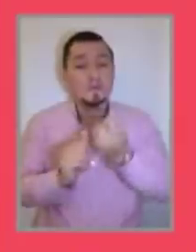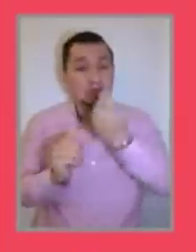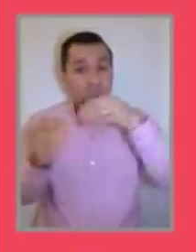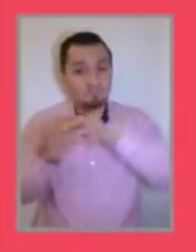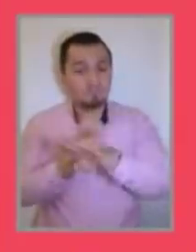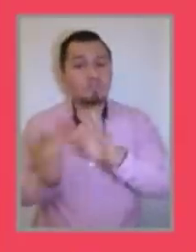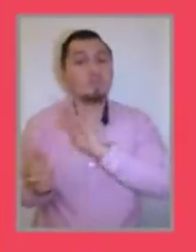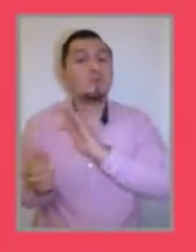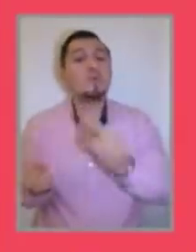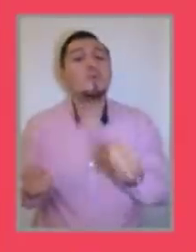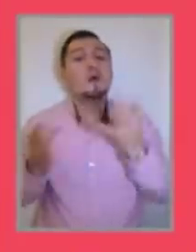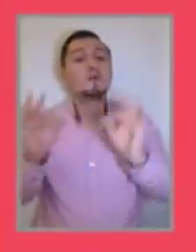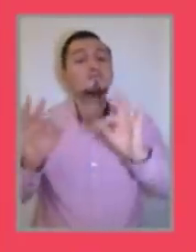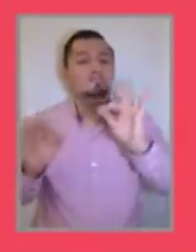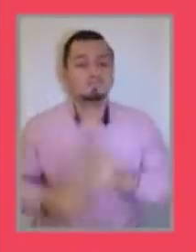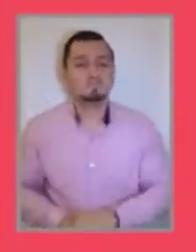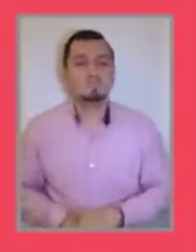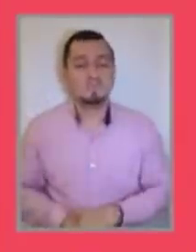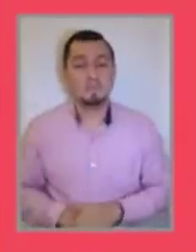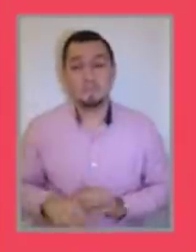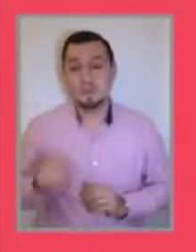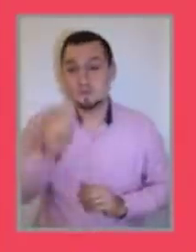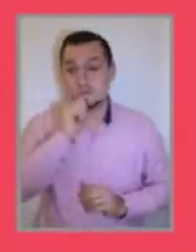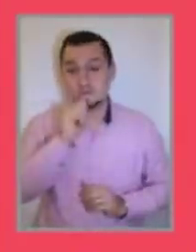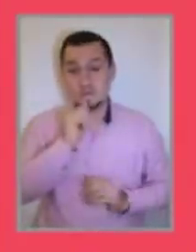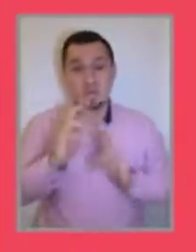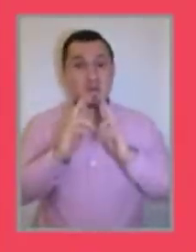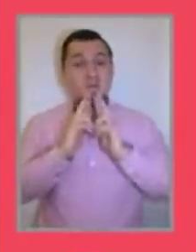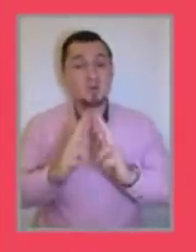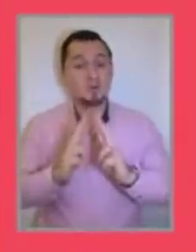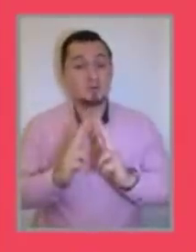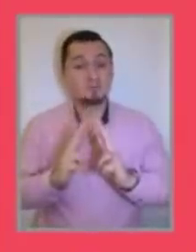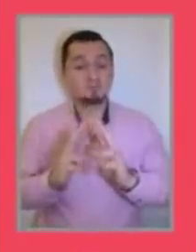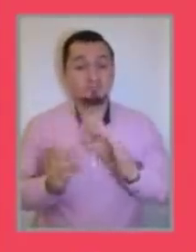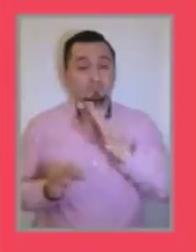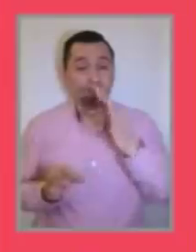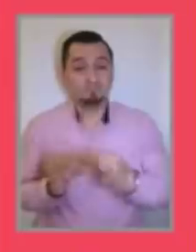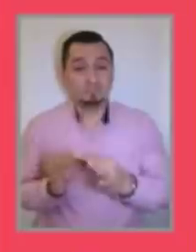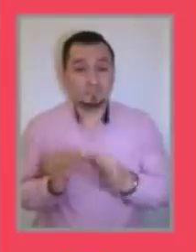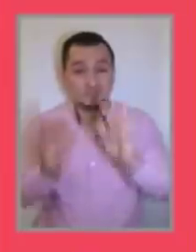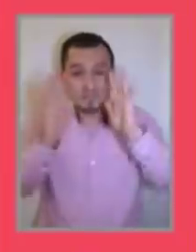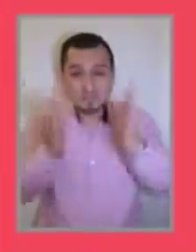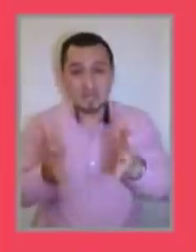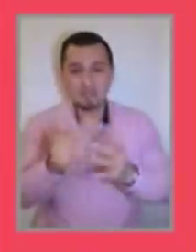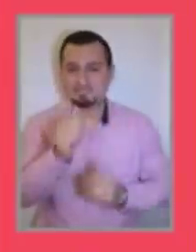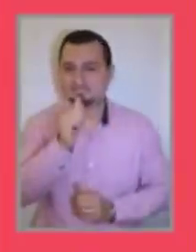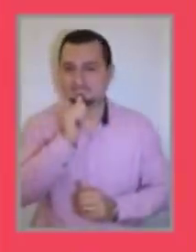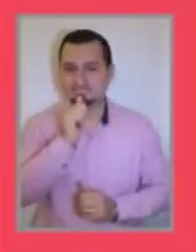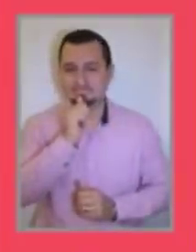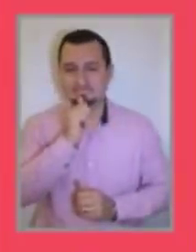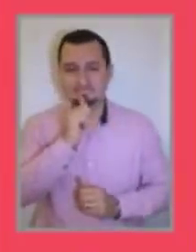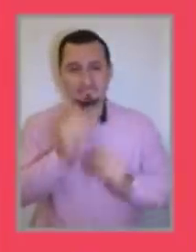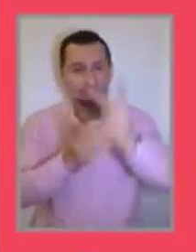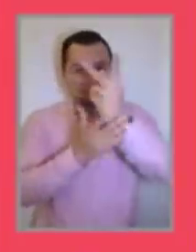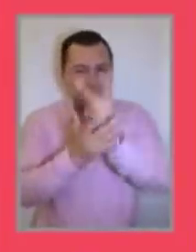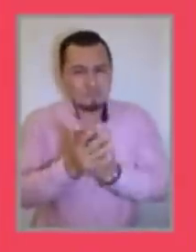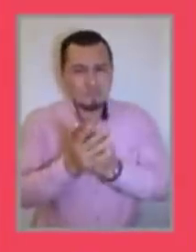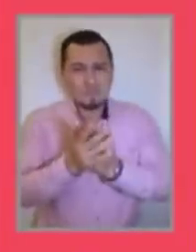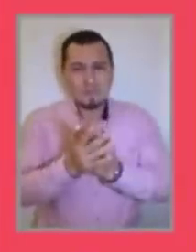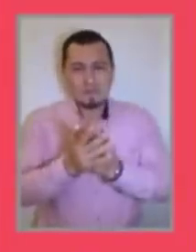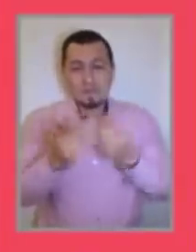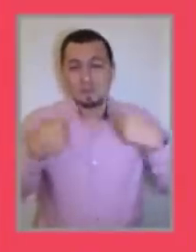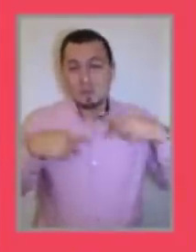regreso presencial a clases. No hay respuestas en específico a planteamientos